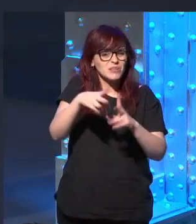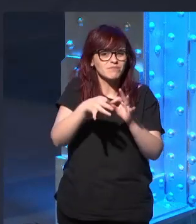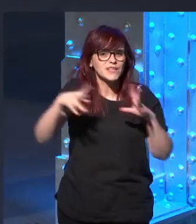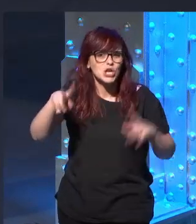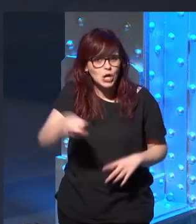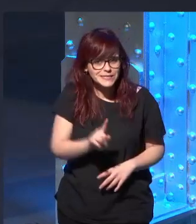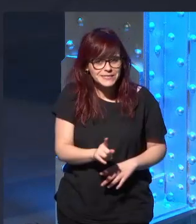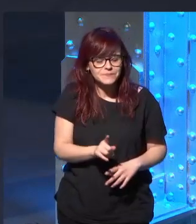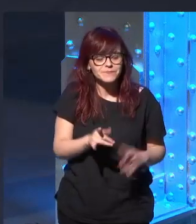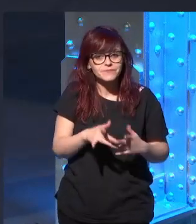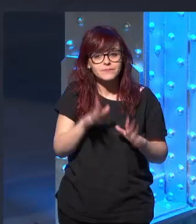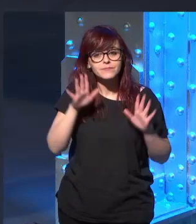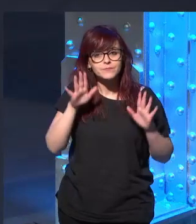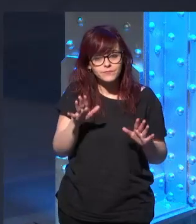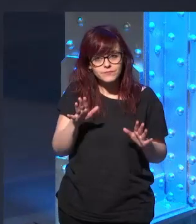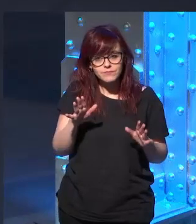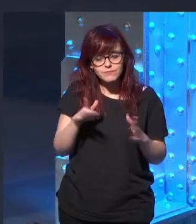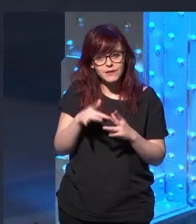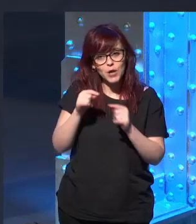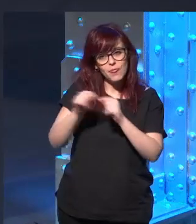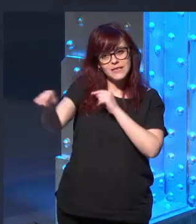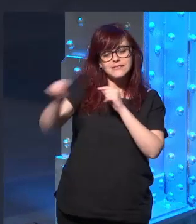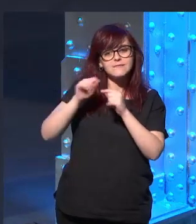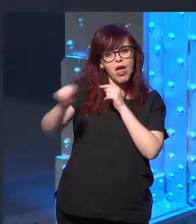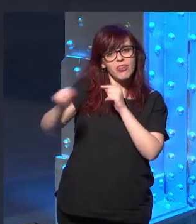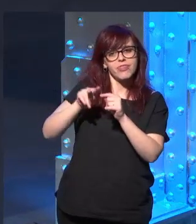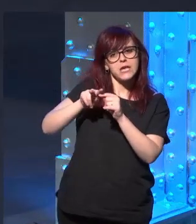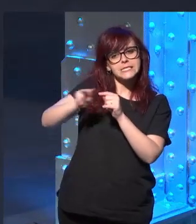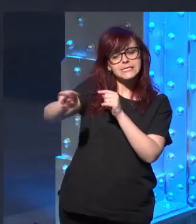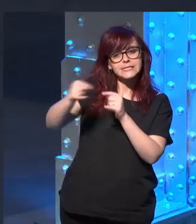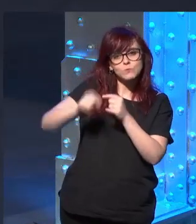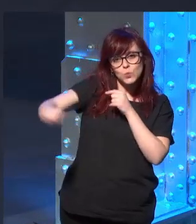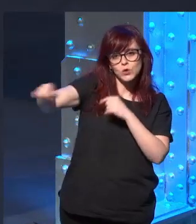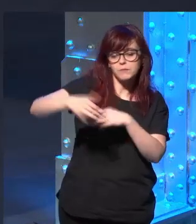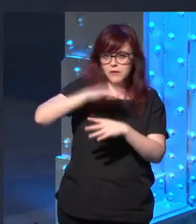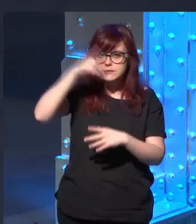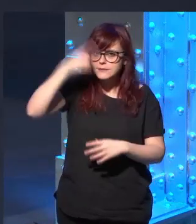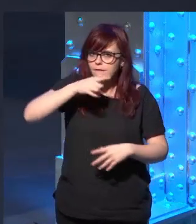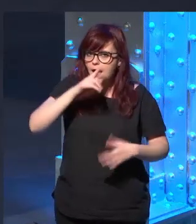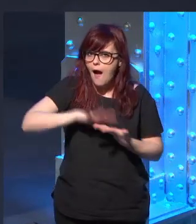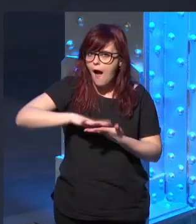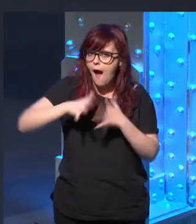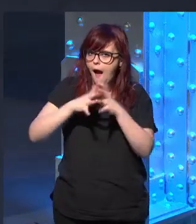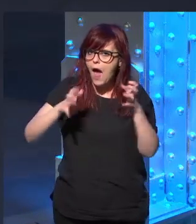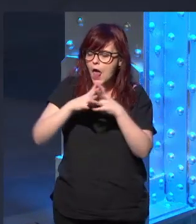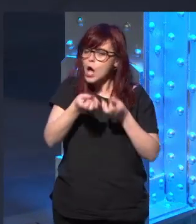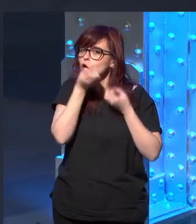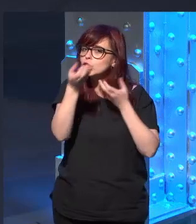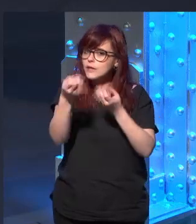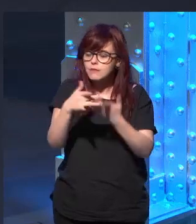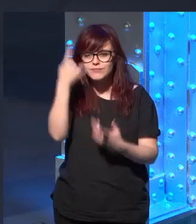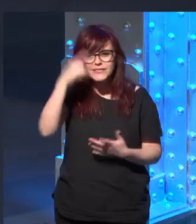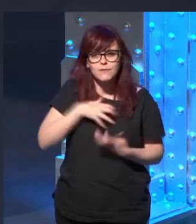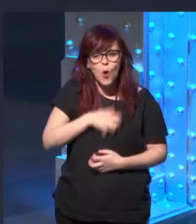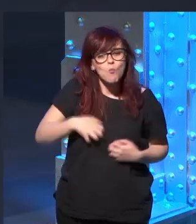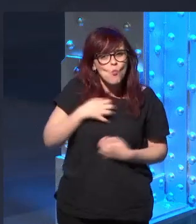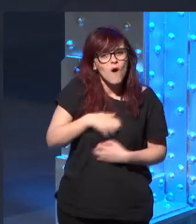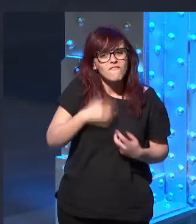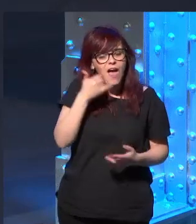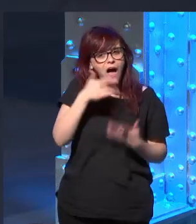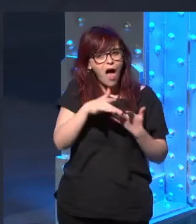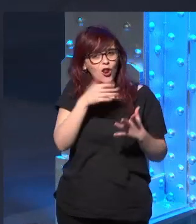en cambio, cuesta mucho tomar esa distancia, pero por otro lado, uno sabe lo que tiene que contar, ¿no? Lo que te mueve a contar